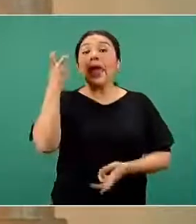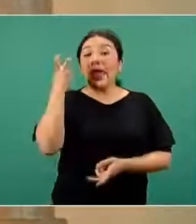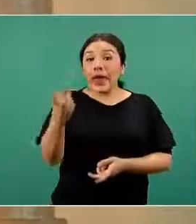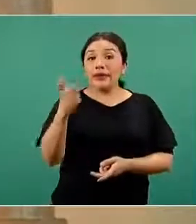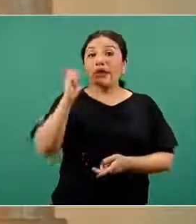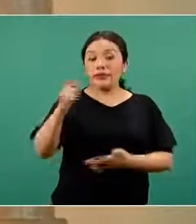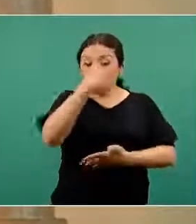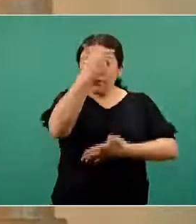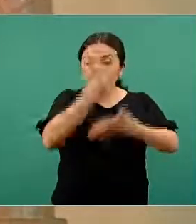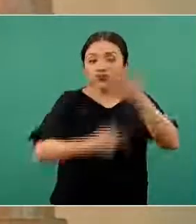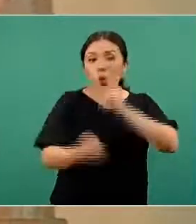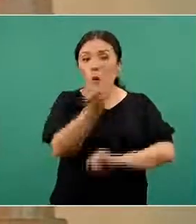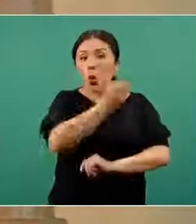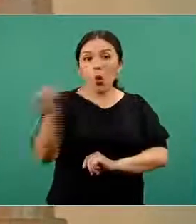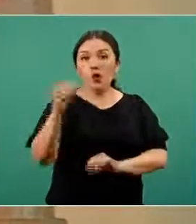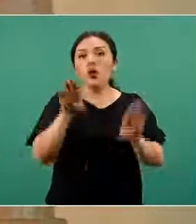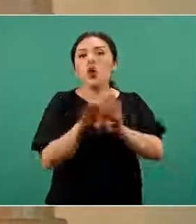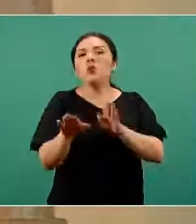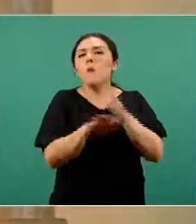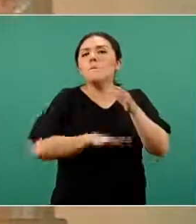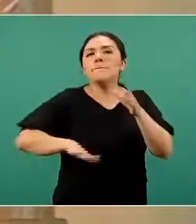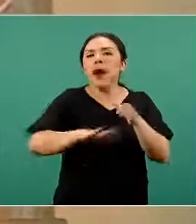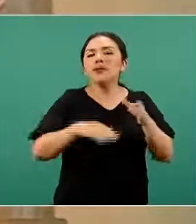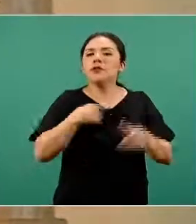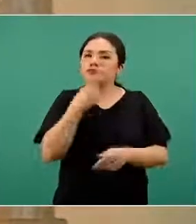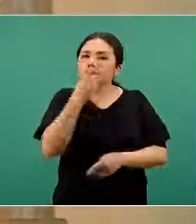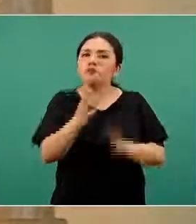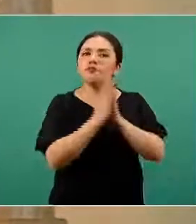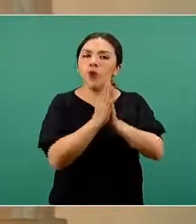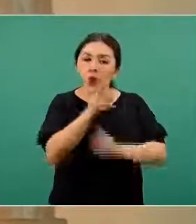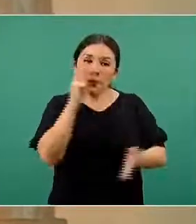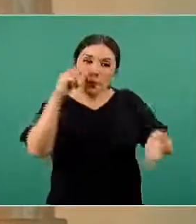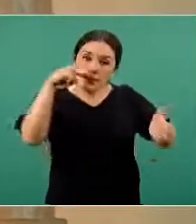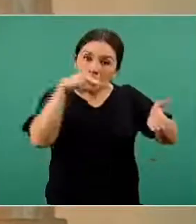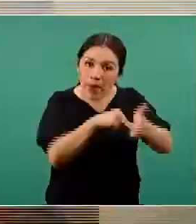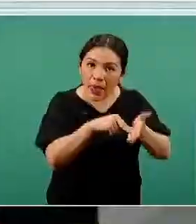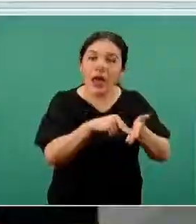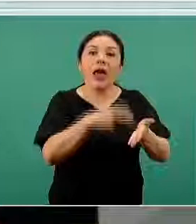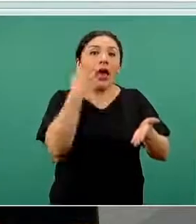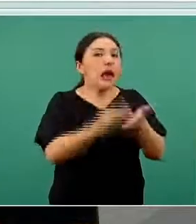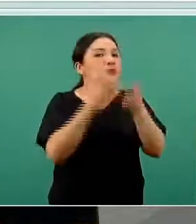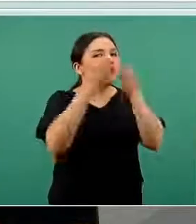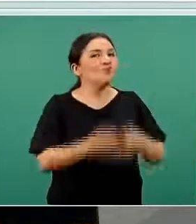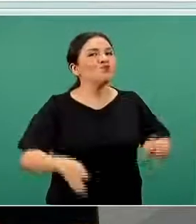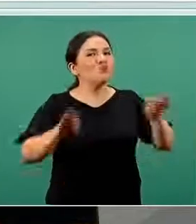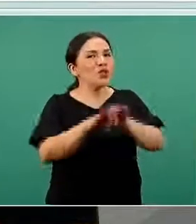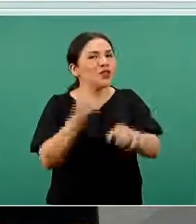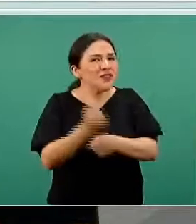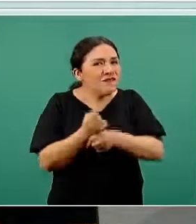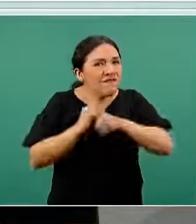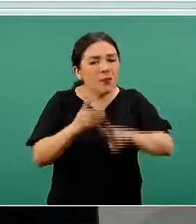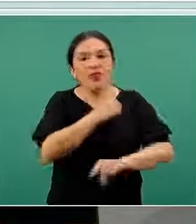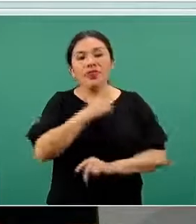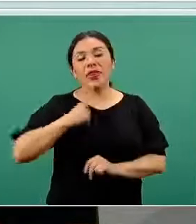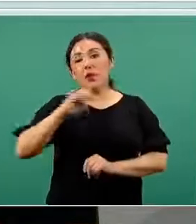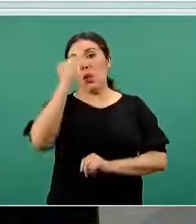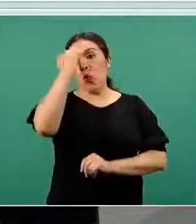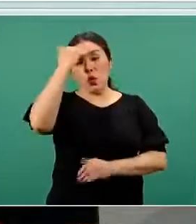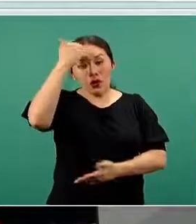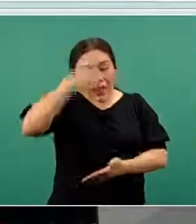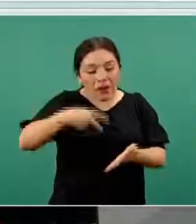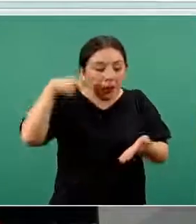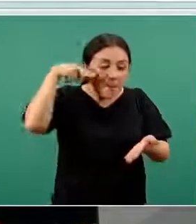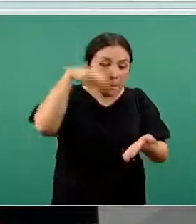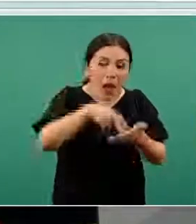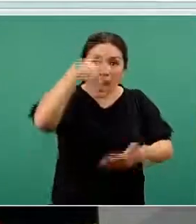el lineamiento base que pedimos sea consultado como fuente principal con